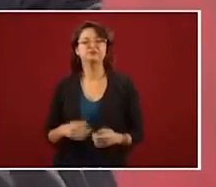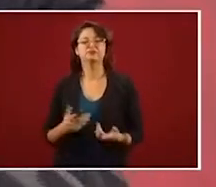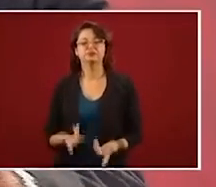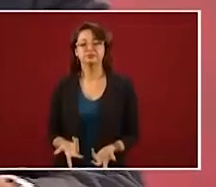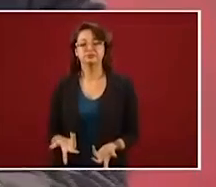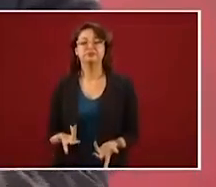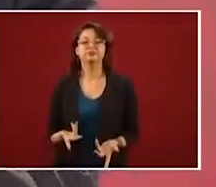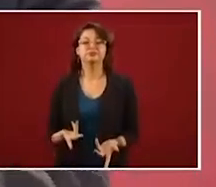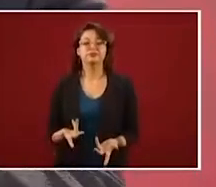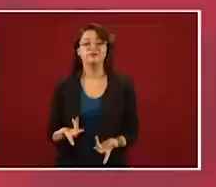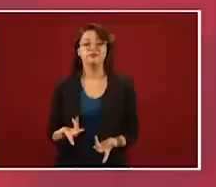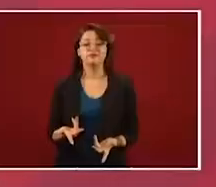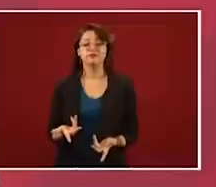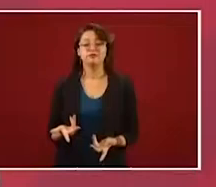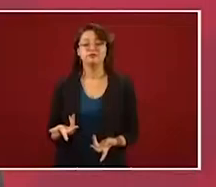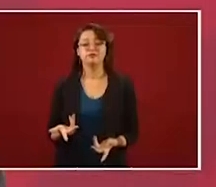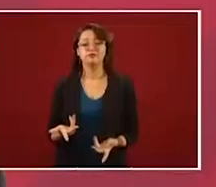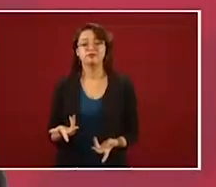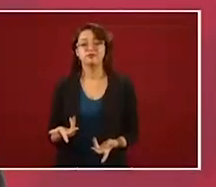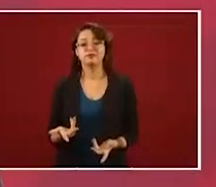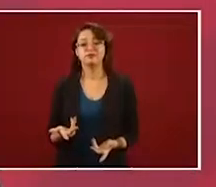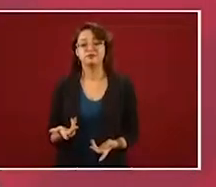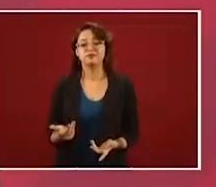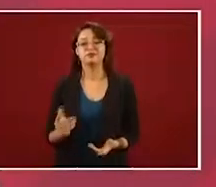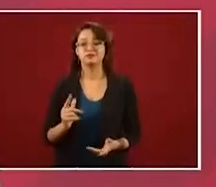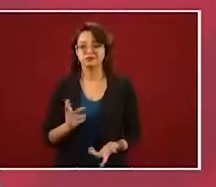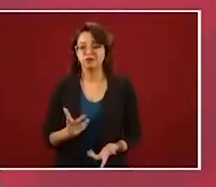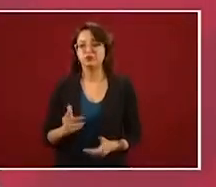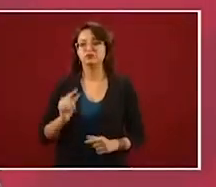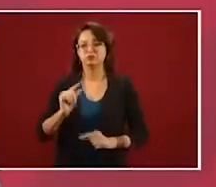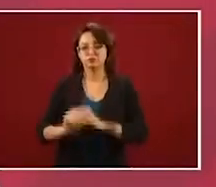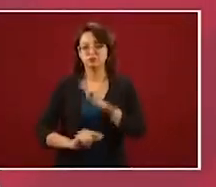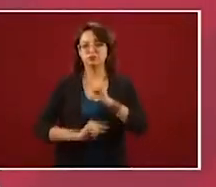Entonces, eso se está tratando.